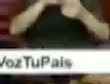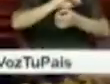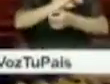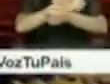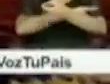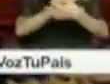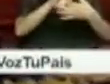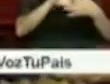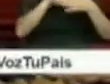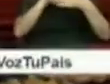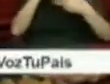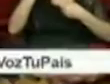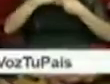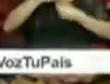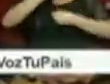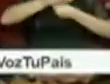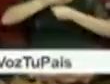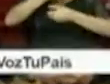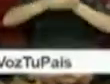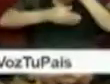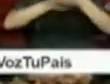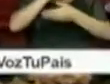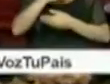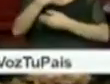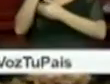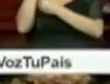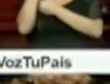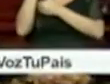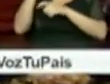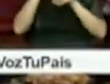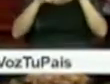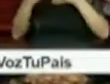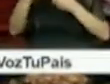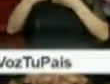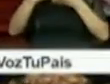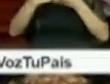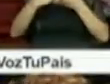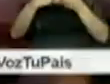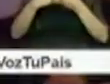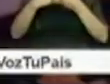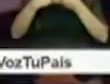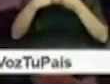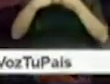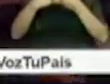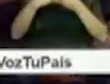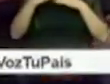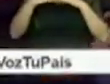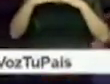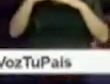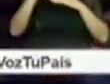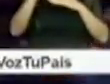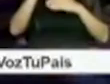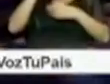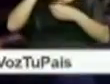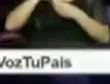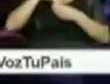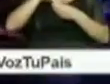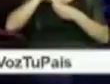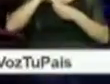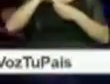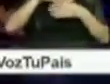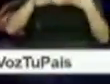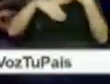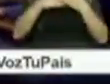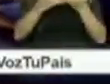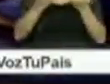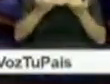Luego de un arduo trabajo en el que participaron los equipos ministeriales de ambos países, se firmaron 11 convenios de cooperación relacionados